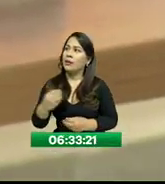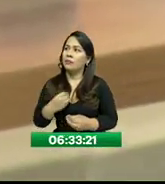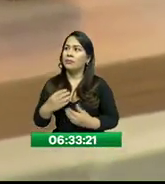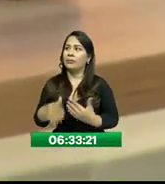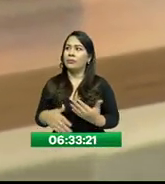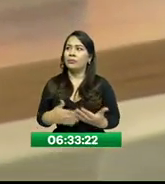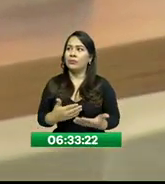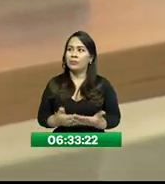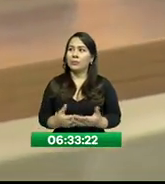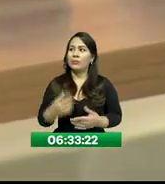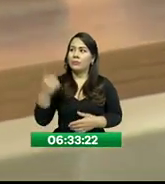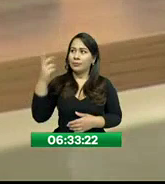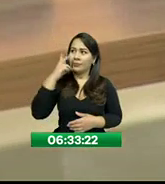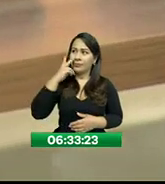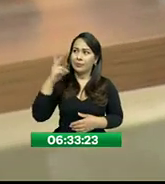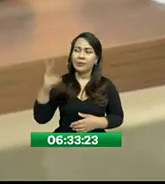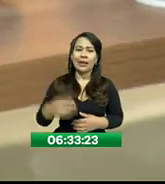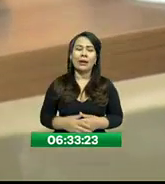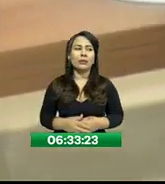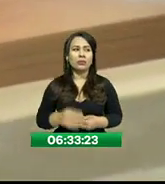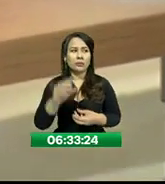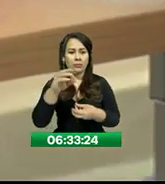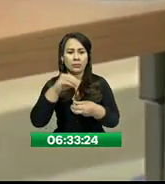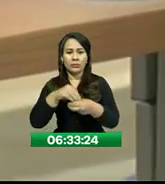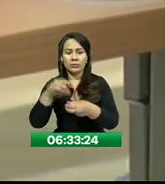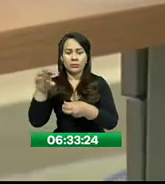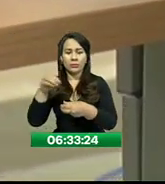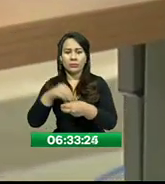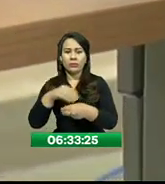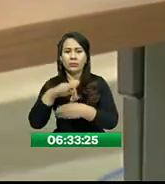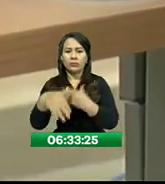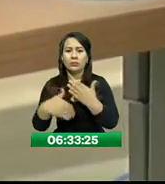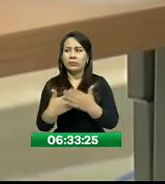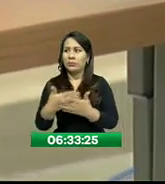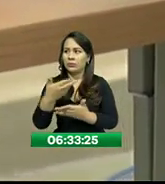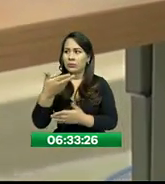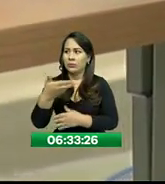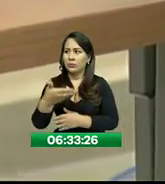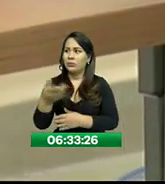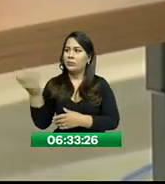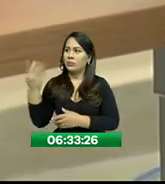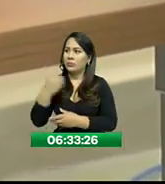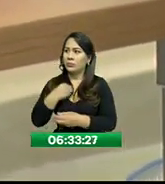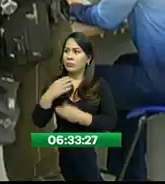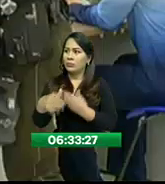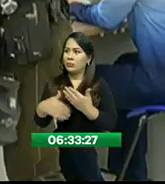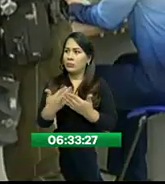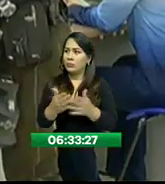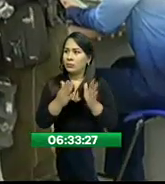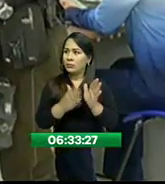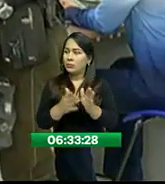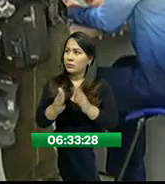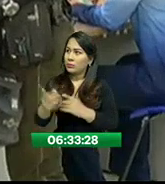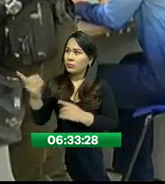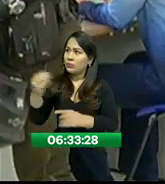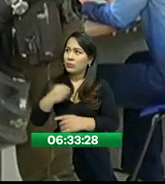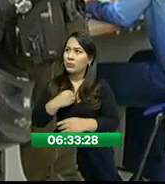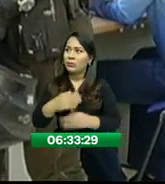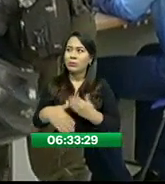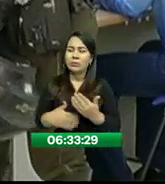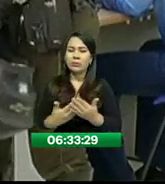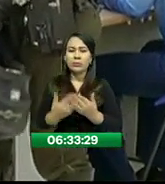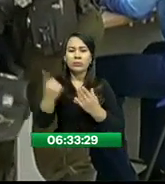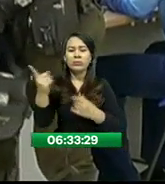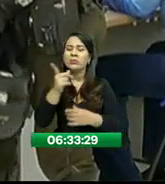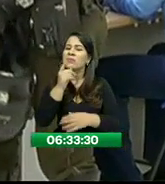la autoridad competente, la presunta víctima, que ha sido de robo, indica que el señor mismo es el que le ha realizado los disparos a la altura de la